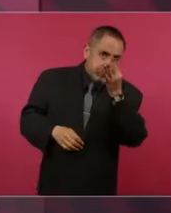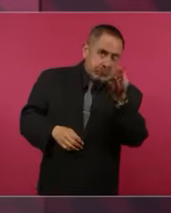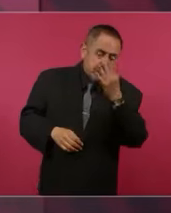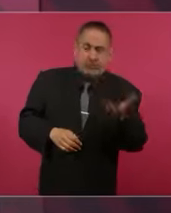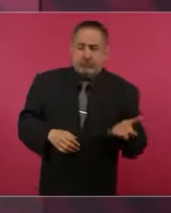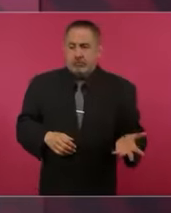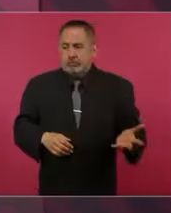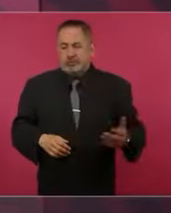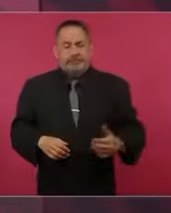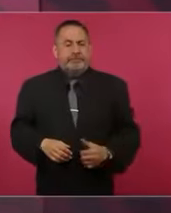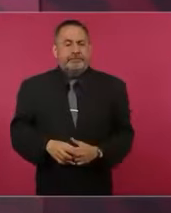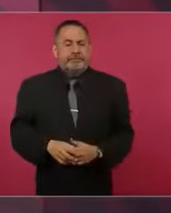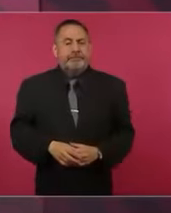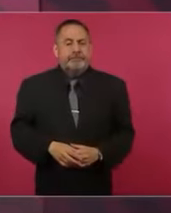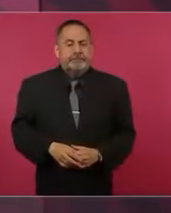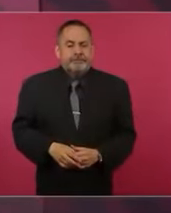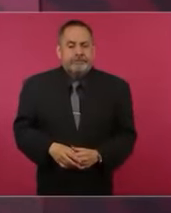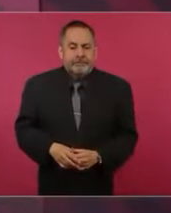Esto en el